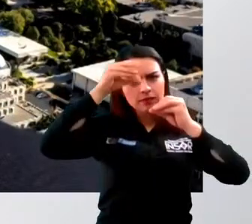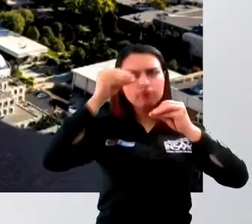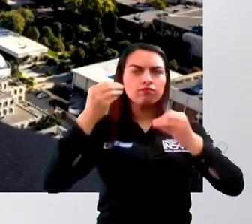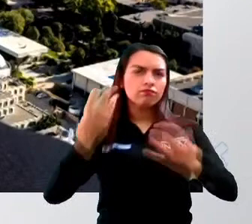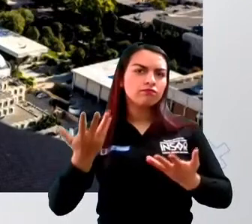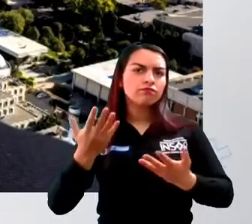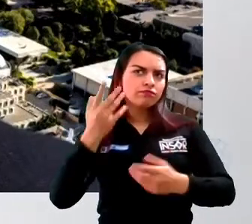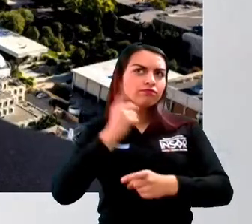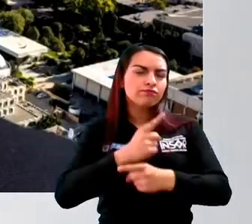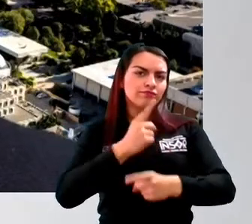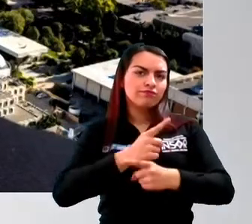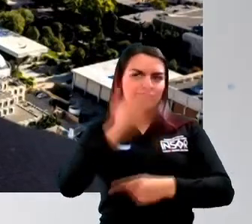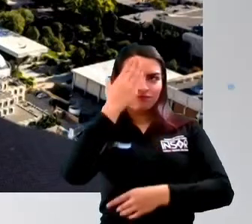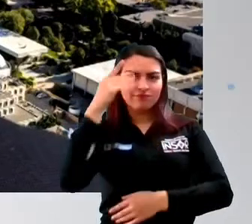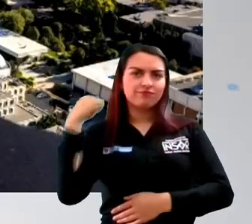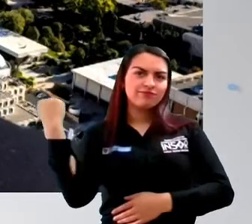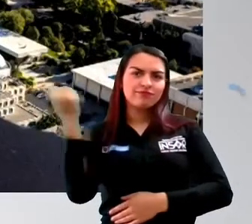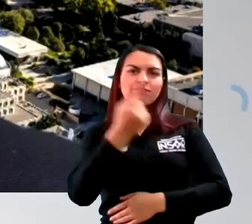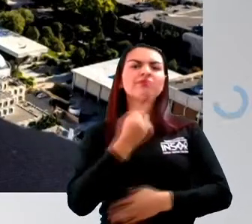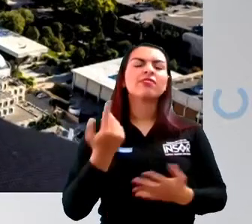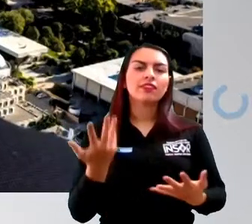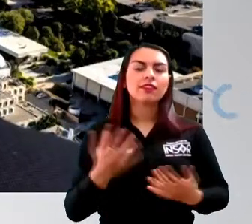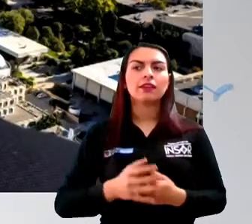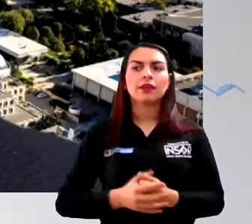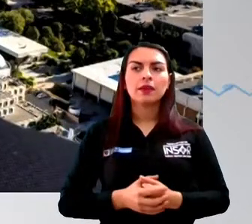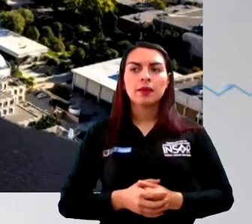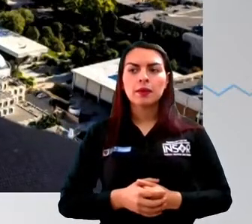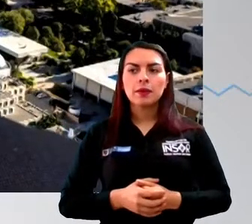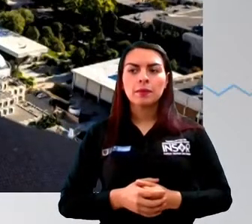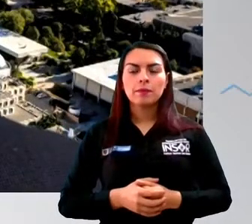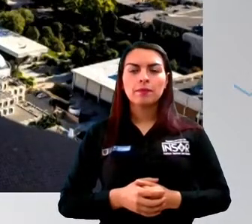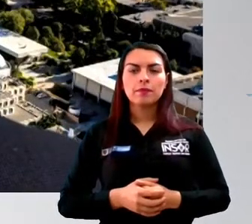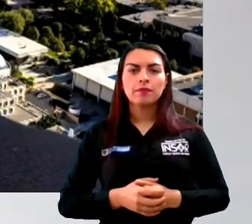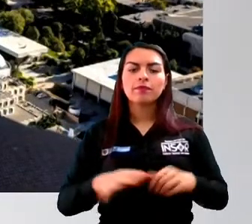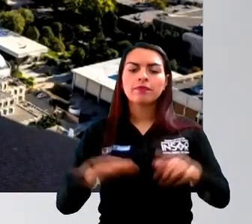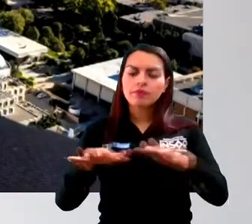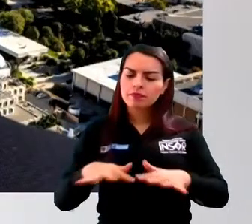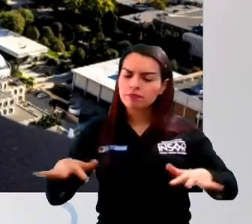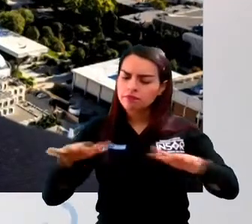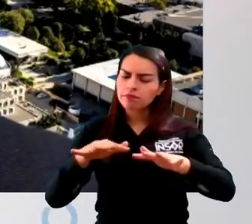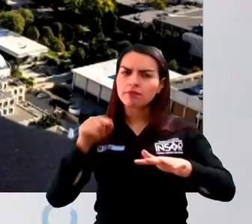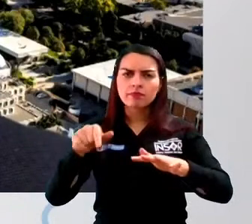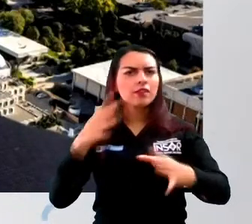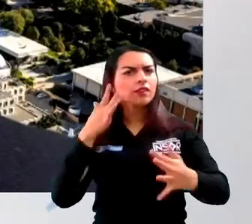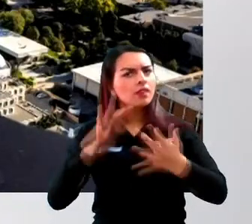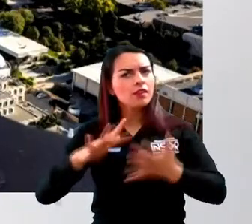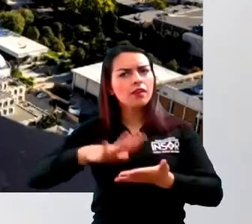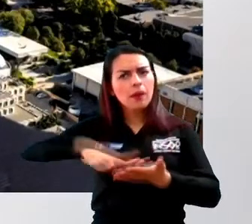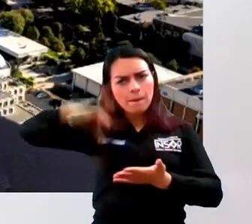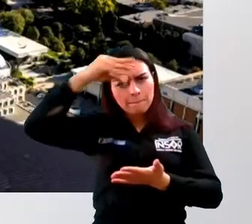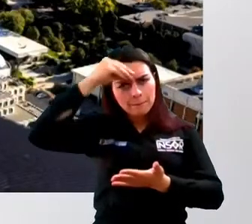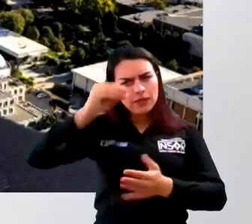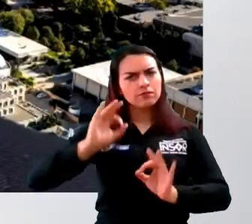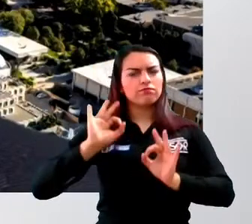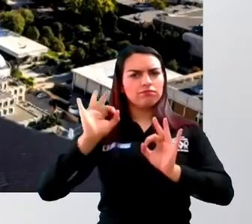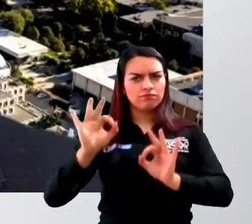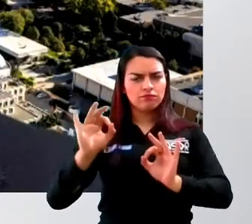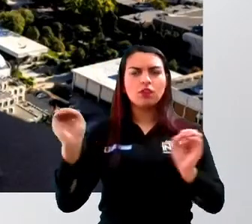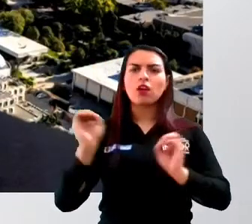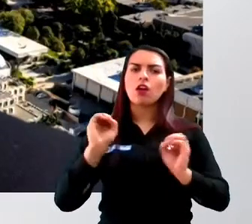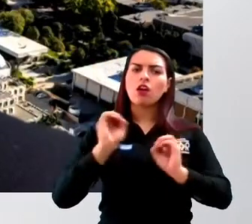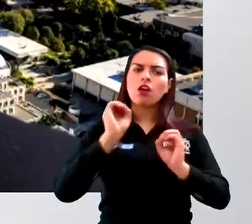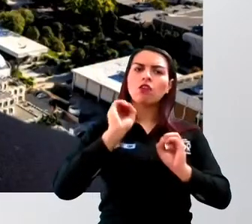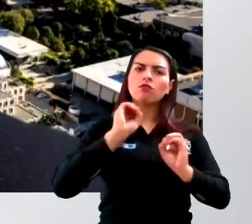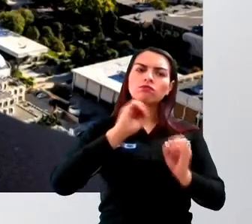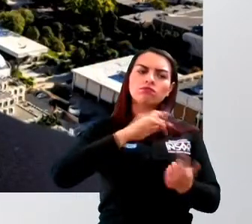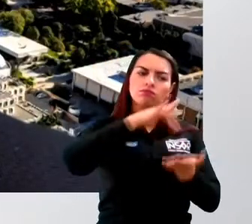deseamos movernos a unos entornos de aprendizaje más personalizados o presenciales, donde los estudiantes